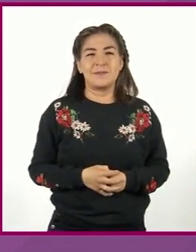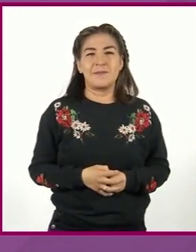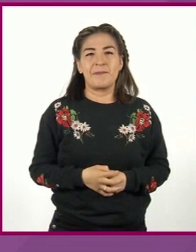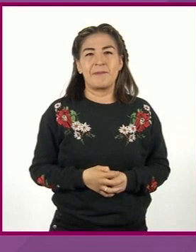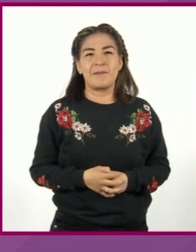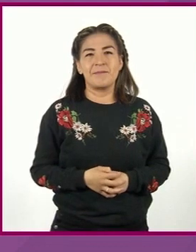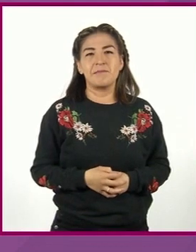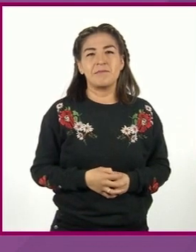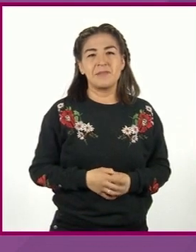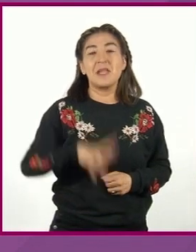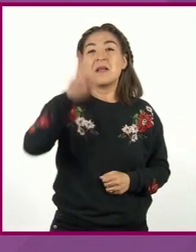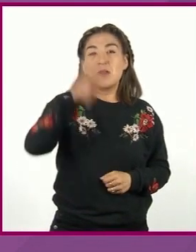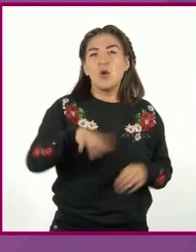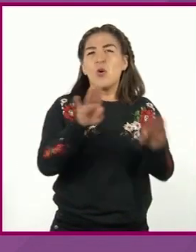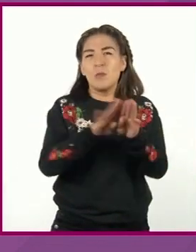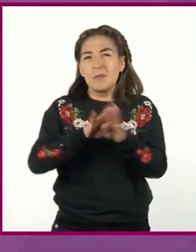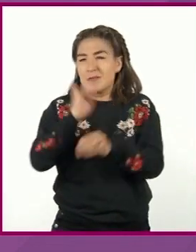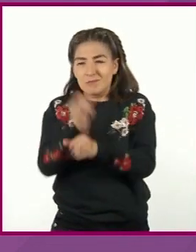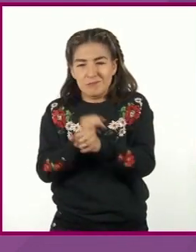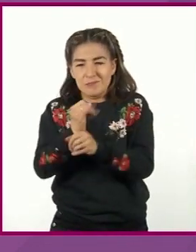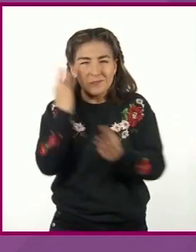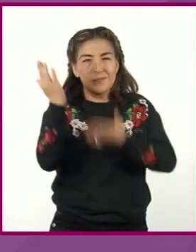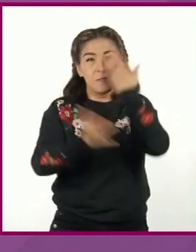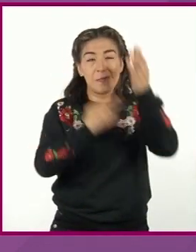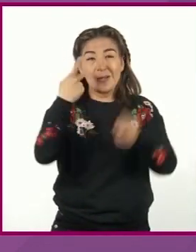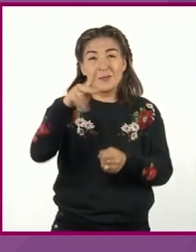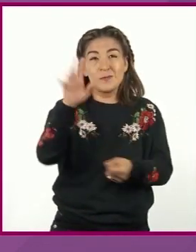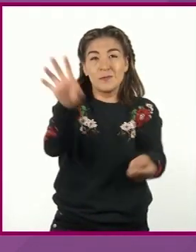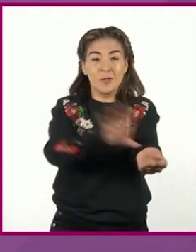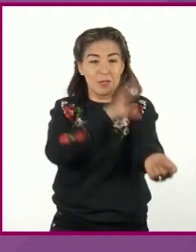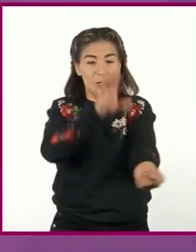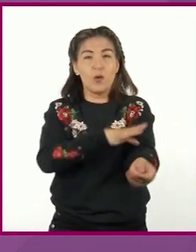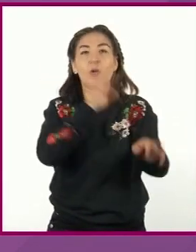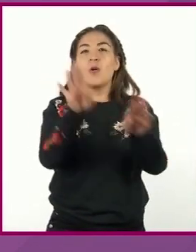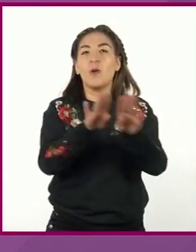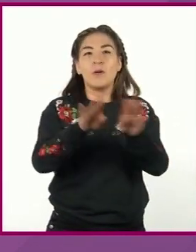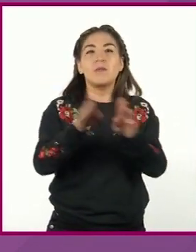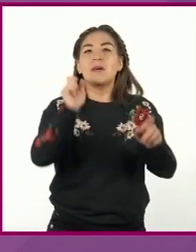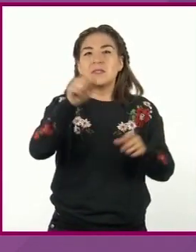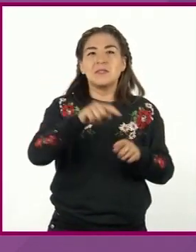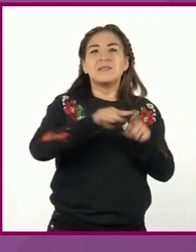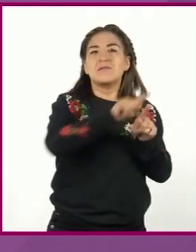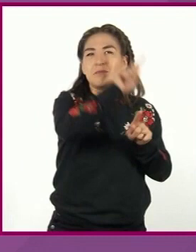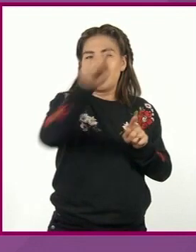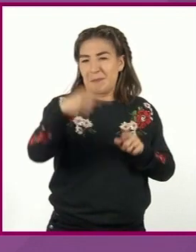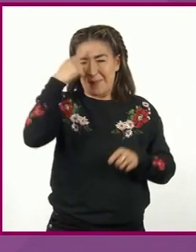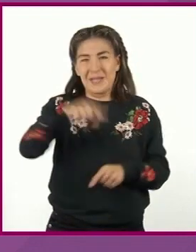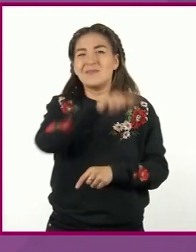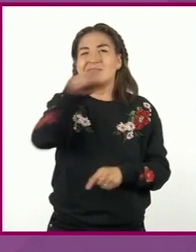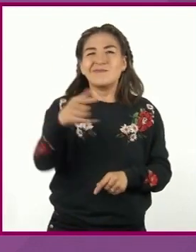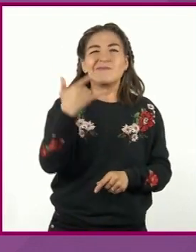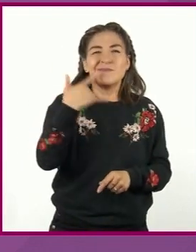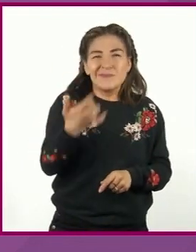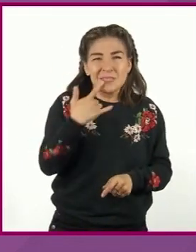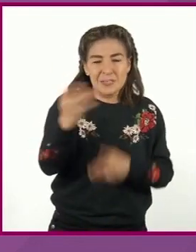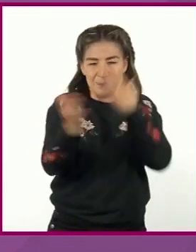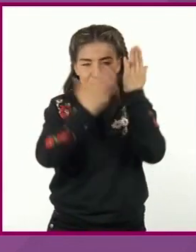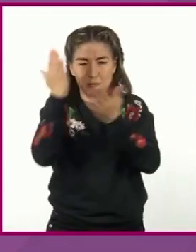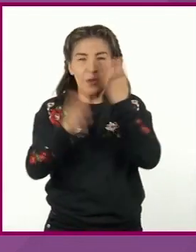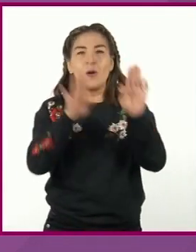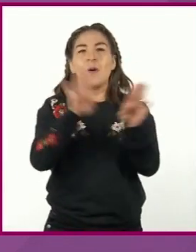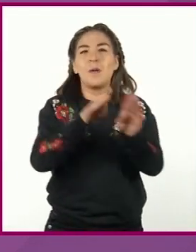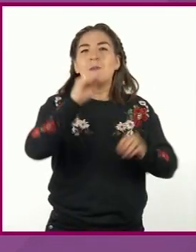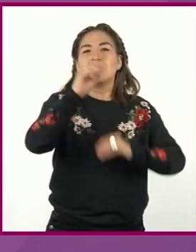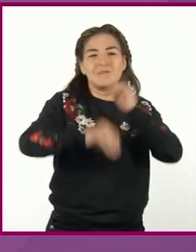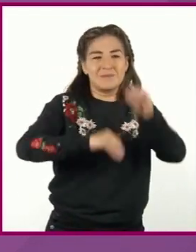No cabe duda de que el estudio de los fenómenos eléctricos y de la corriente eléctrica ha impulsado el desarrollo y la fabricación de aparatos y equipos.